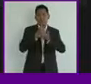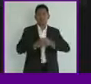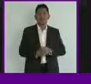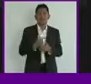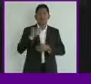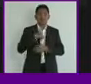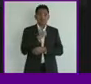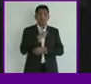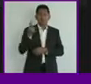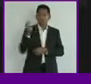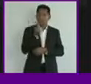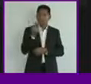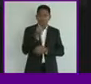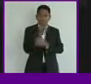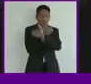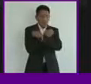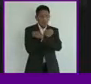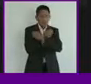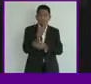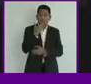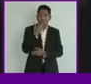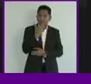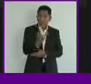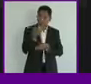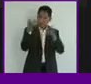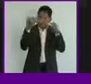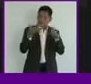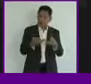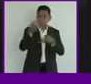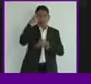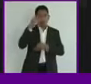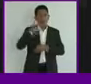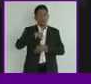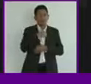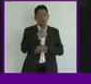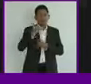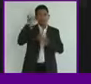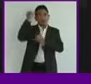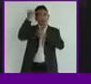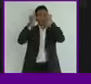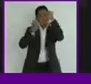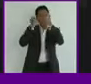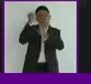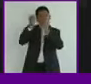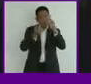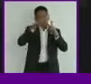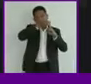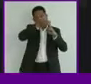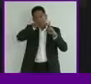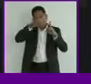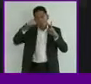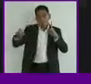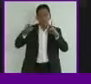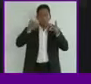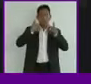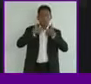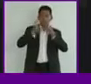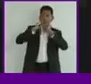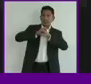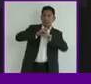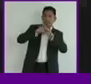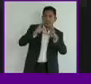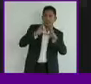buena educación para así formar nuestros propios criterios. Pero para esto debemos saber primero qué estamos haciendo, qué es la democracia, para qué